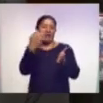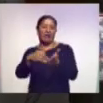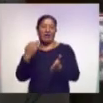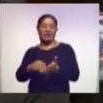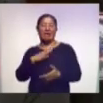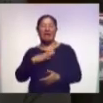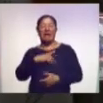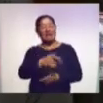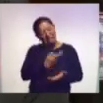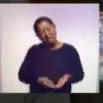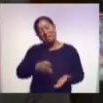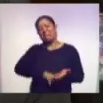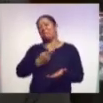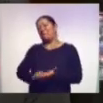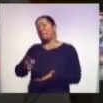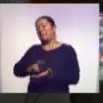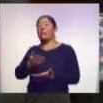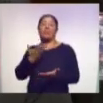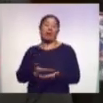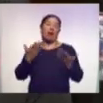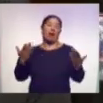muy forzadas y ahora afortunadamente